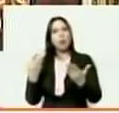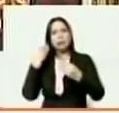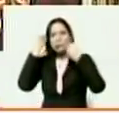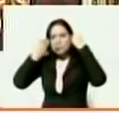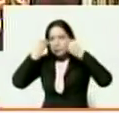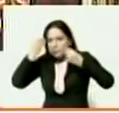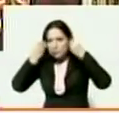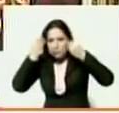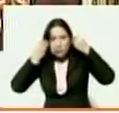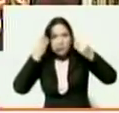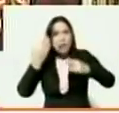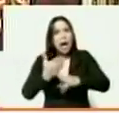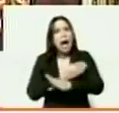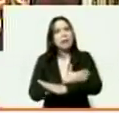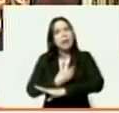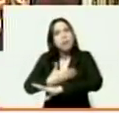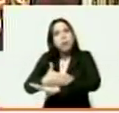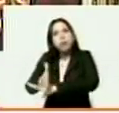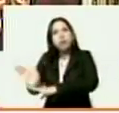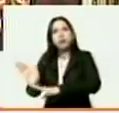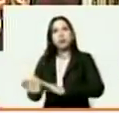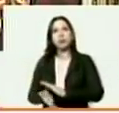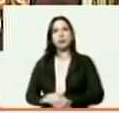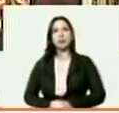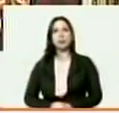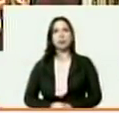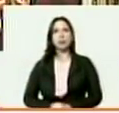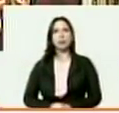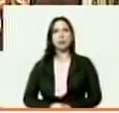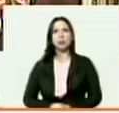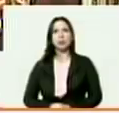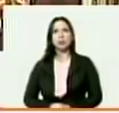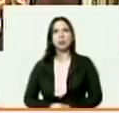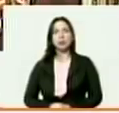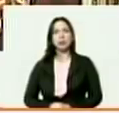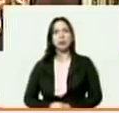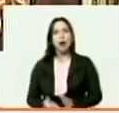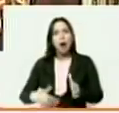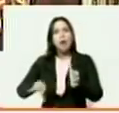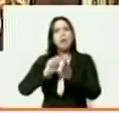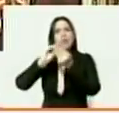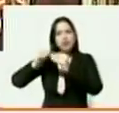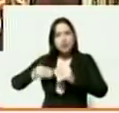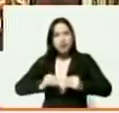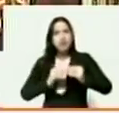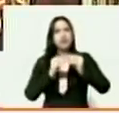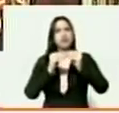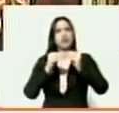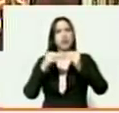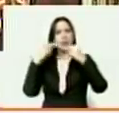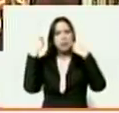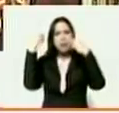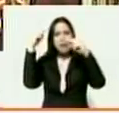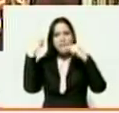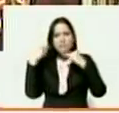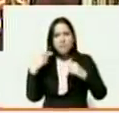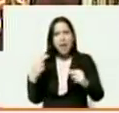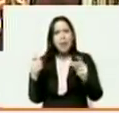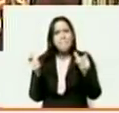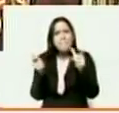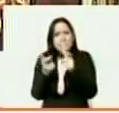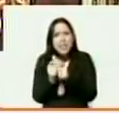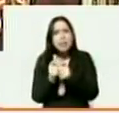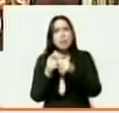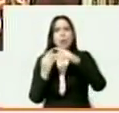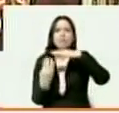Rectifiquemos antes que sea tarde. Y restablezcamos niveles mínimos, básicos